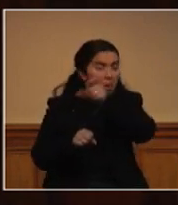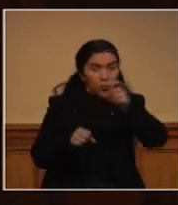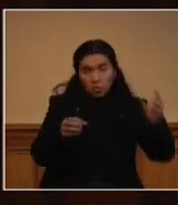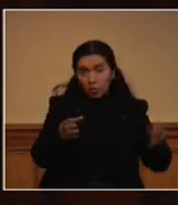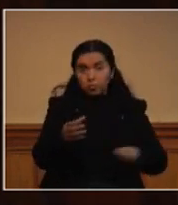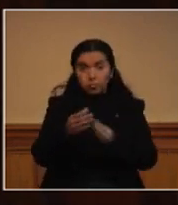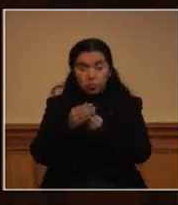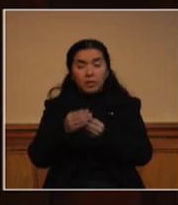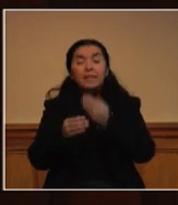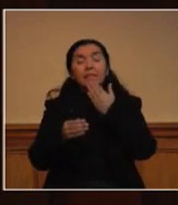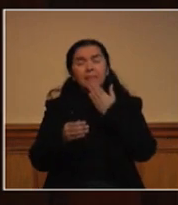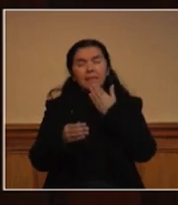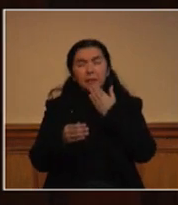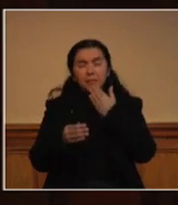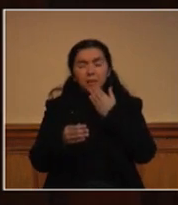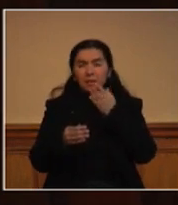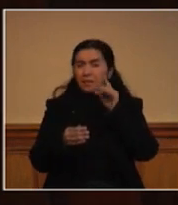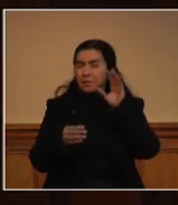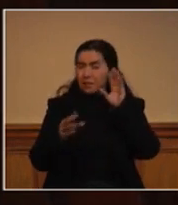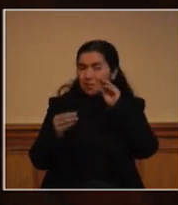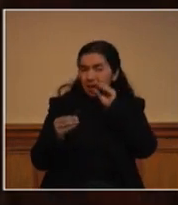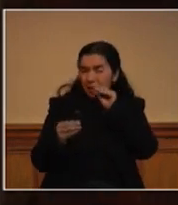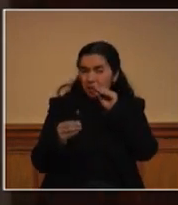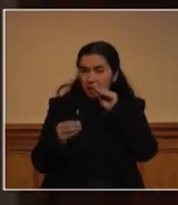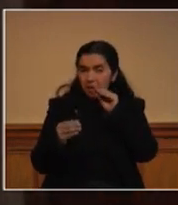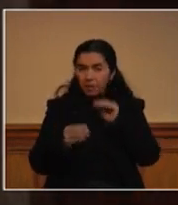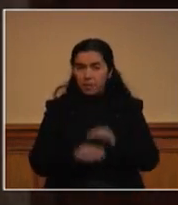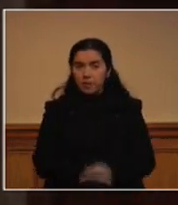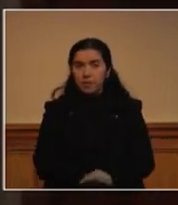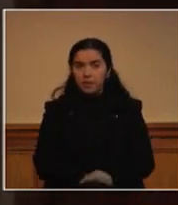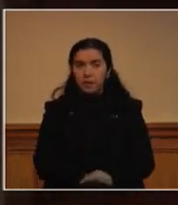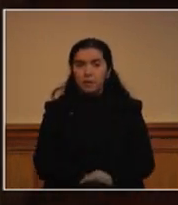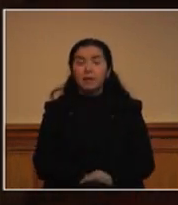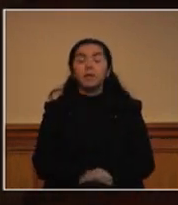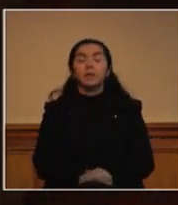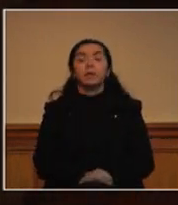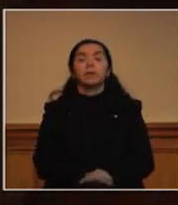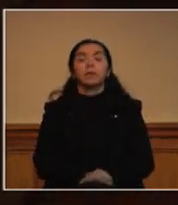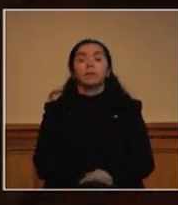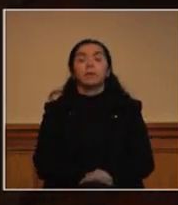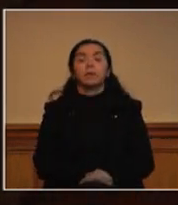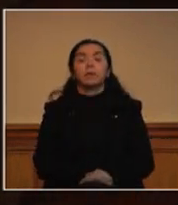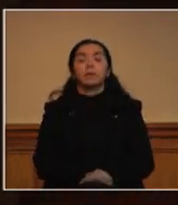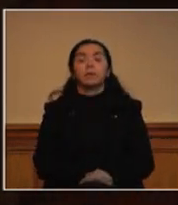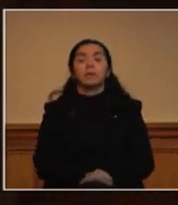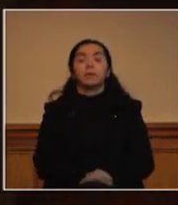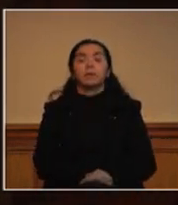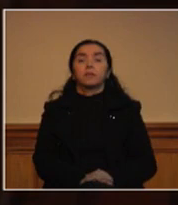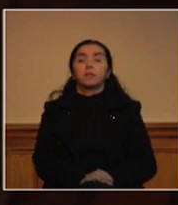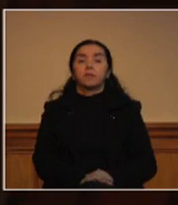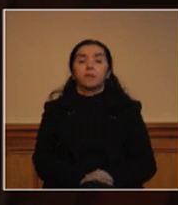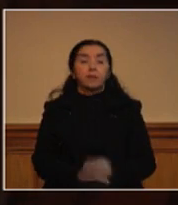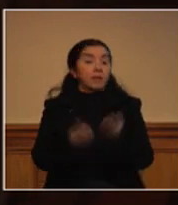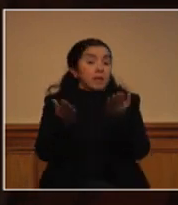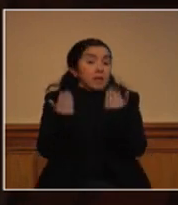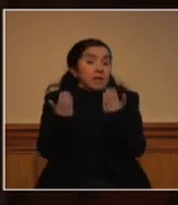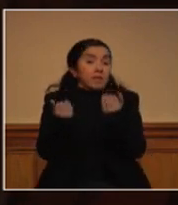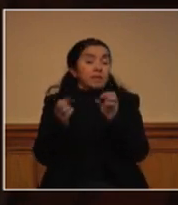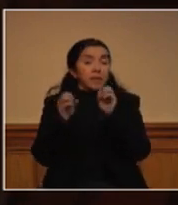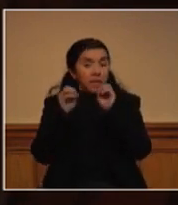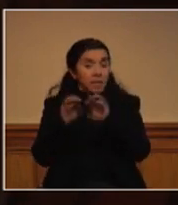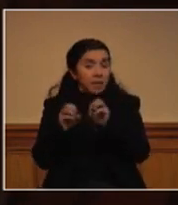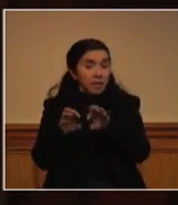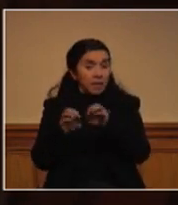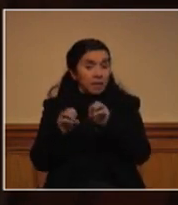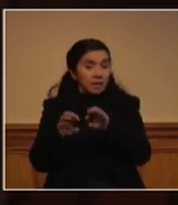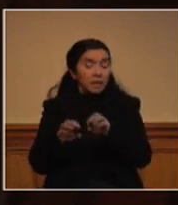educativos, sino que se habla también de la necesidad de que no haya restricción en los espacios de enseñanza, y entonces